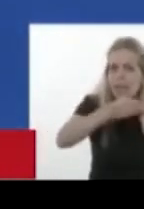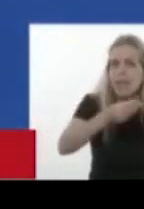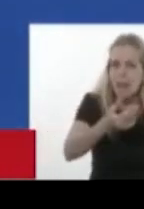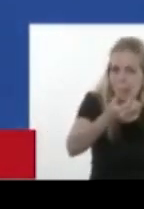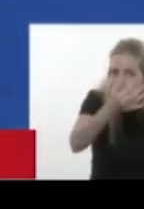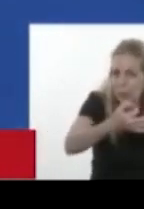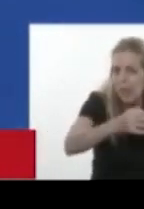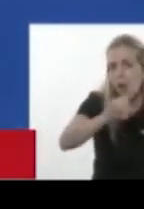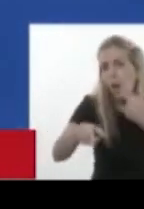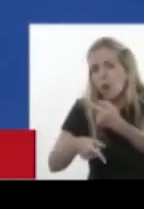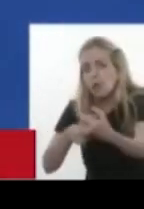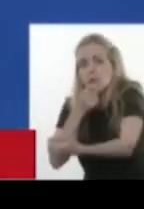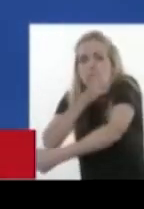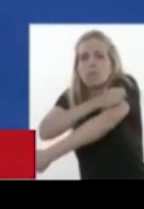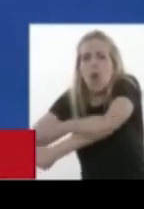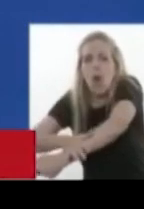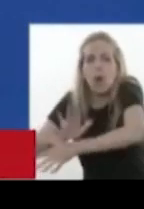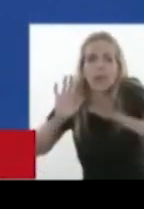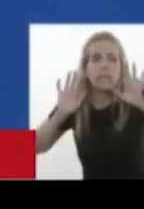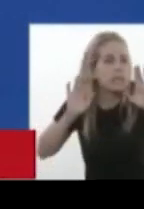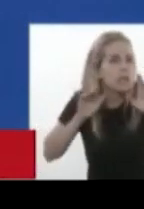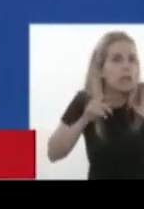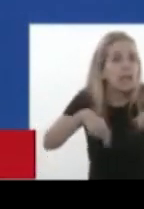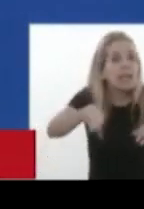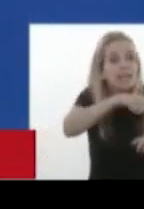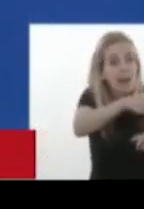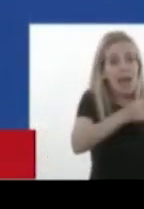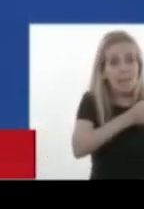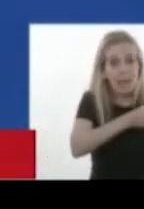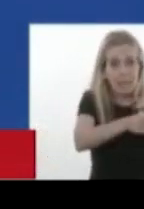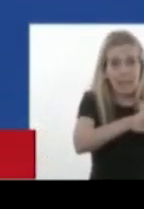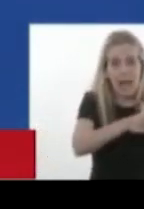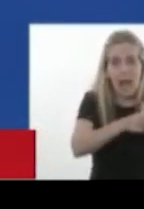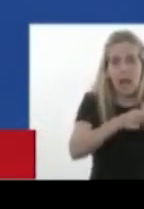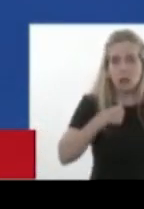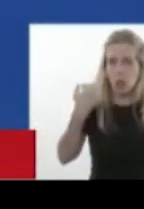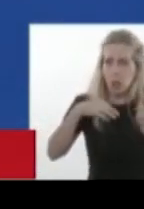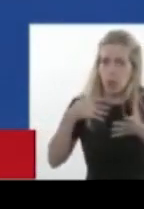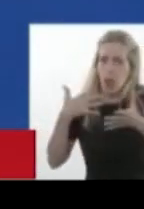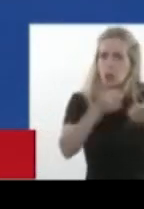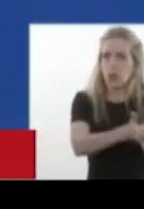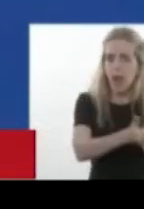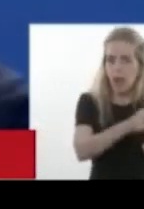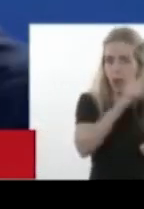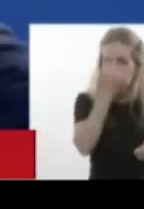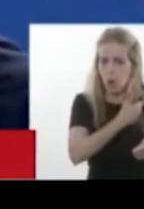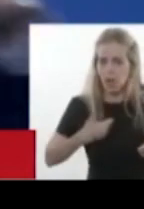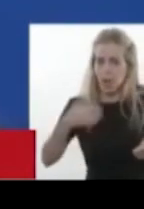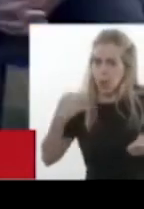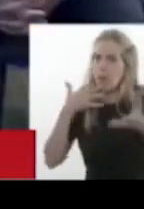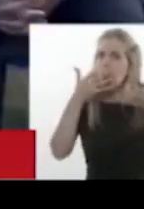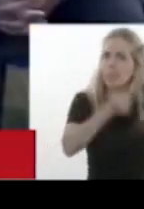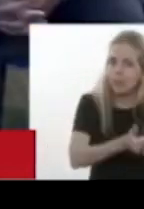situación económica. Y el deber que tiene, y donde yo tengo que auxiliarla como poder, como Estado Nacional, y